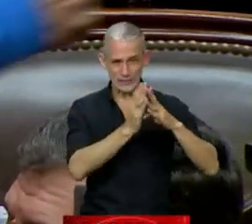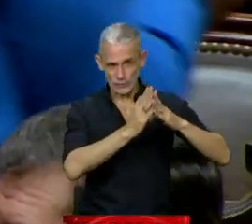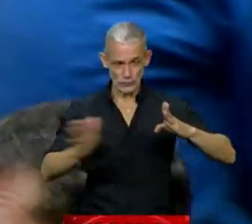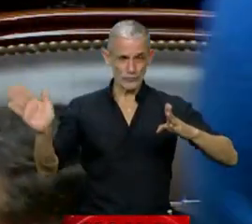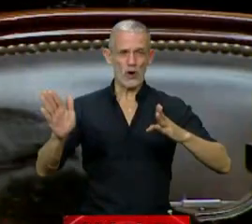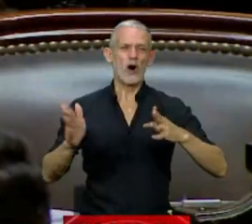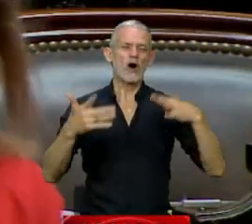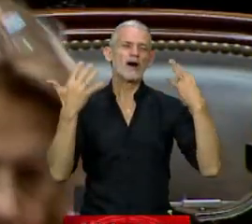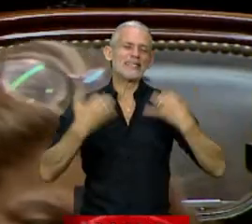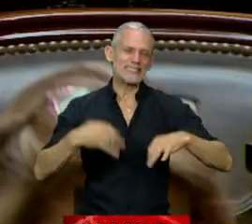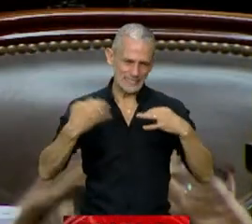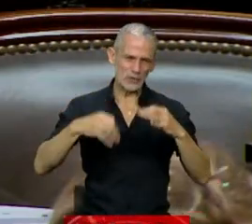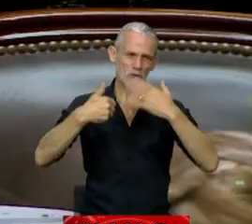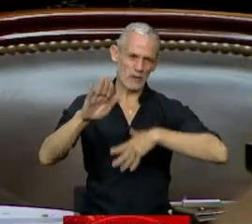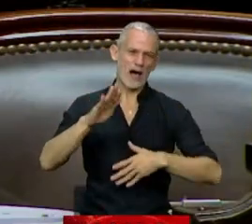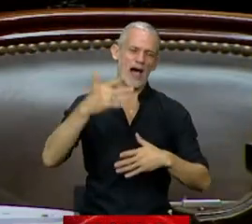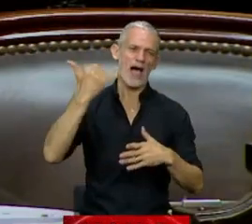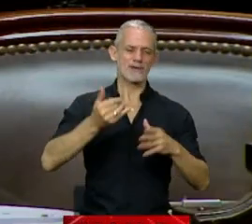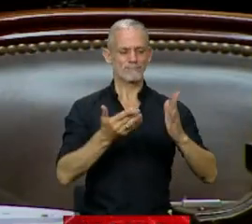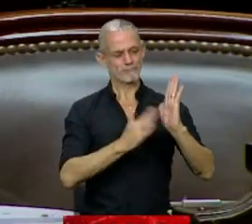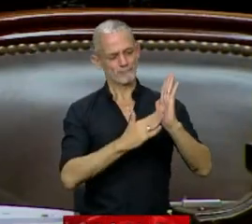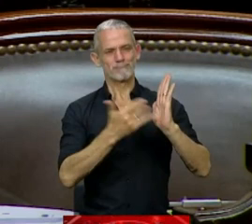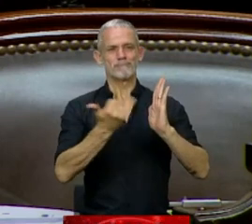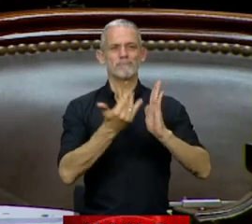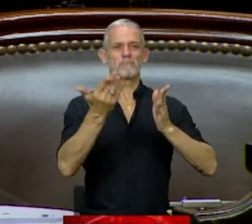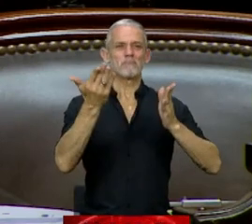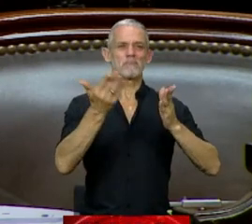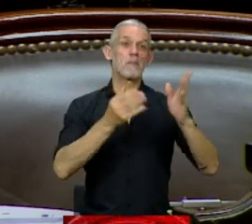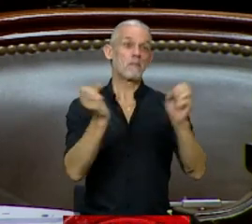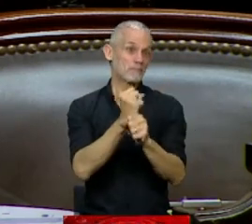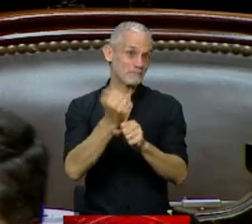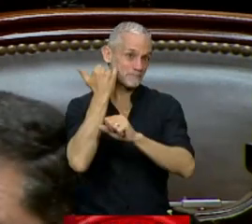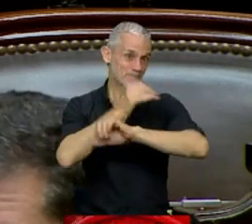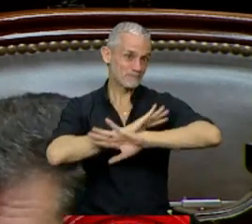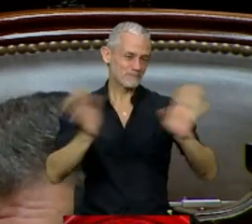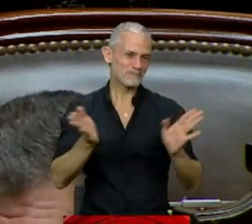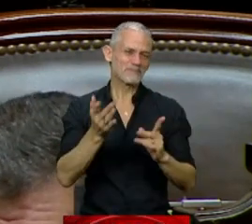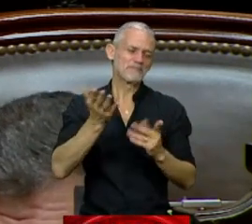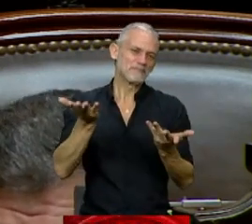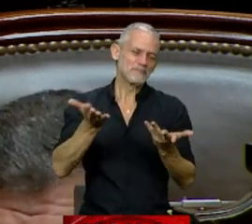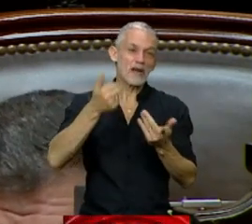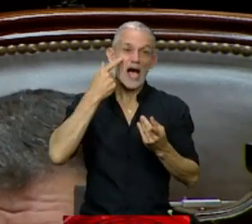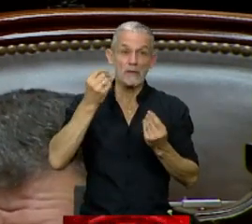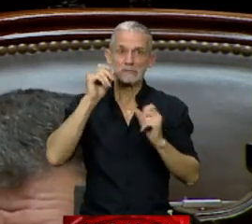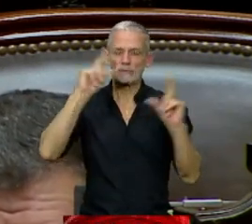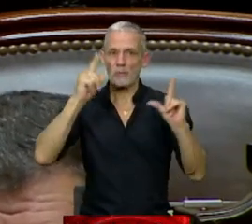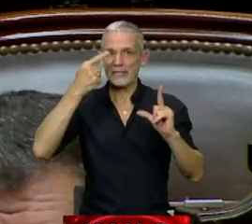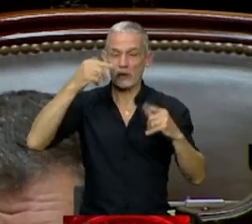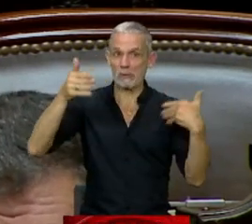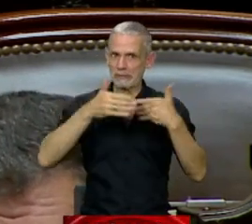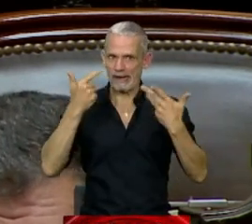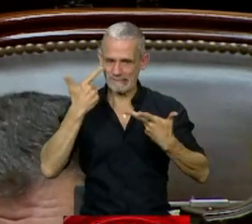jornada vamos a poder contar con una media sanción, si no media ninguna sorpresa de último